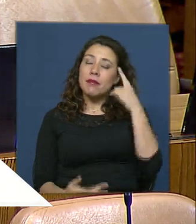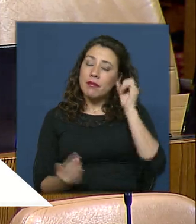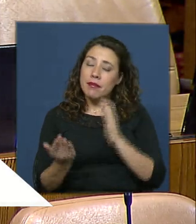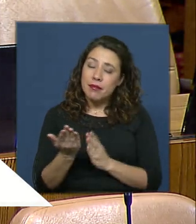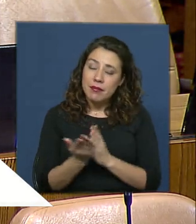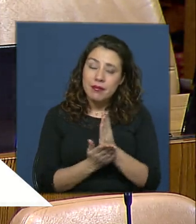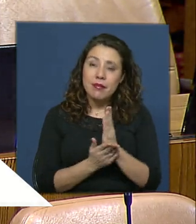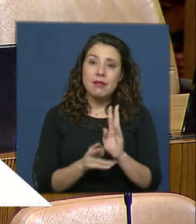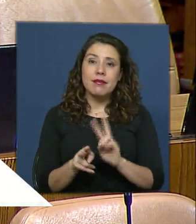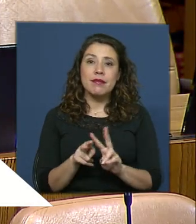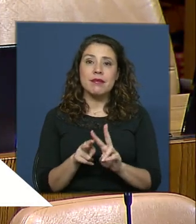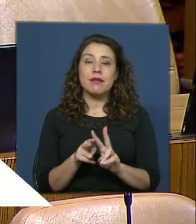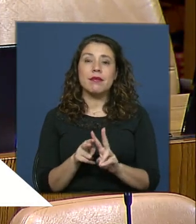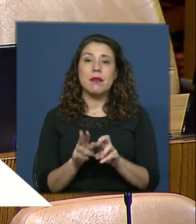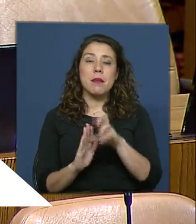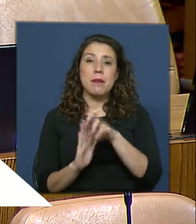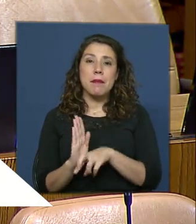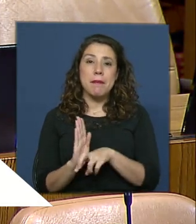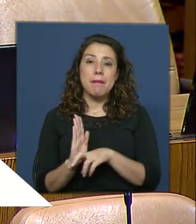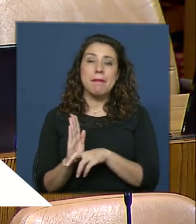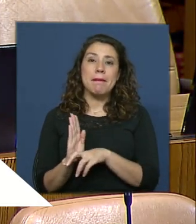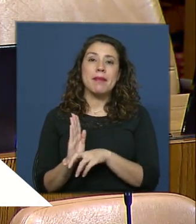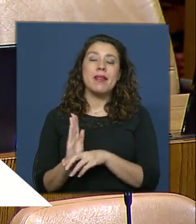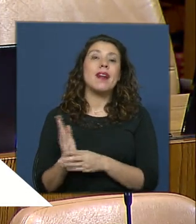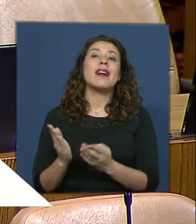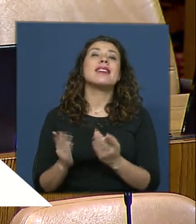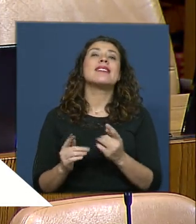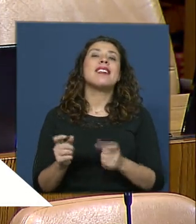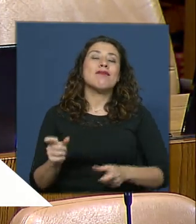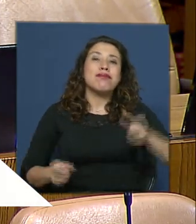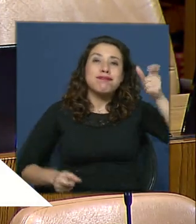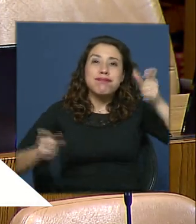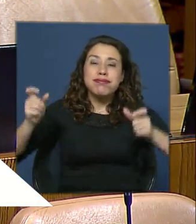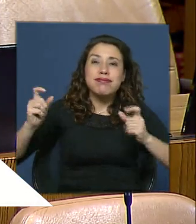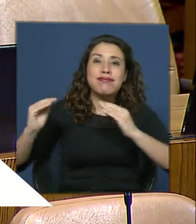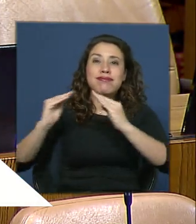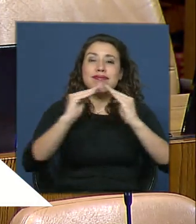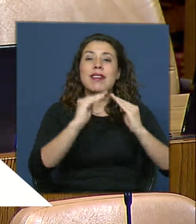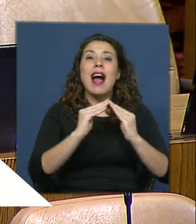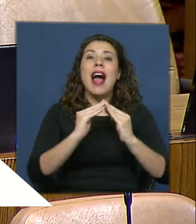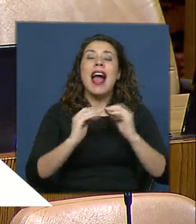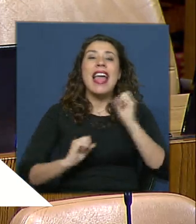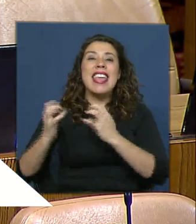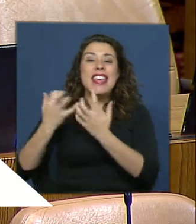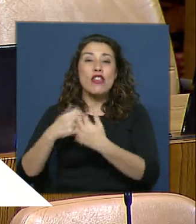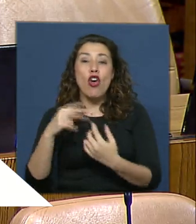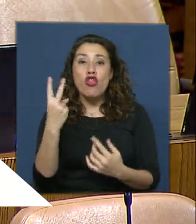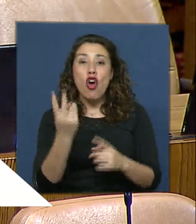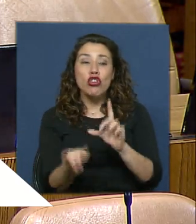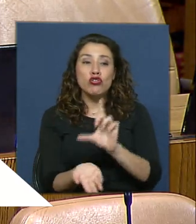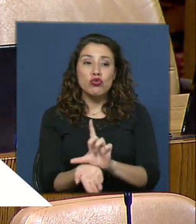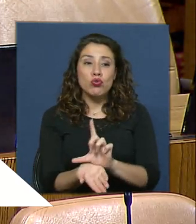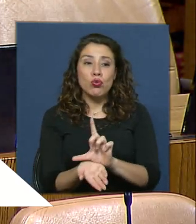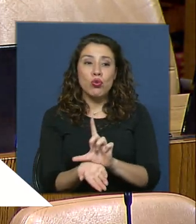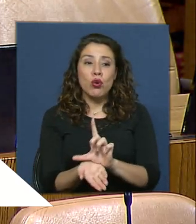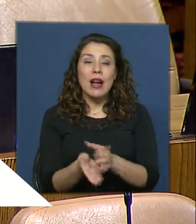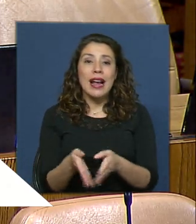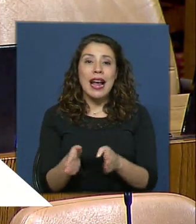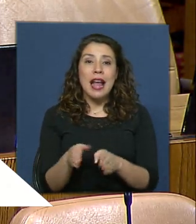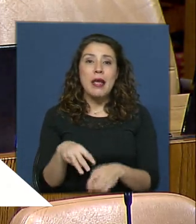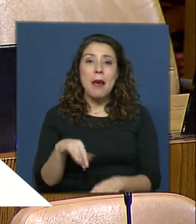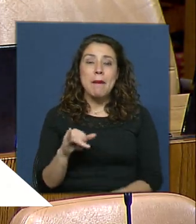empezando a desarrollar los proyectos de barrios industriales. Específicamente se trata de dos lugares que están ubicados en